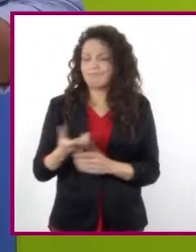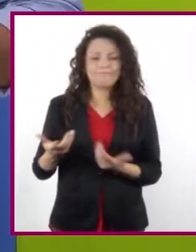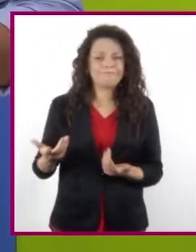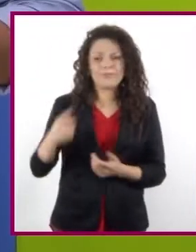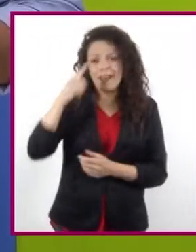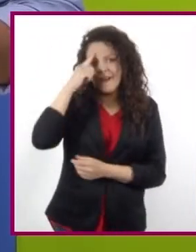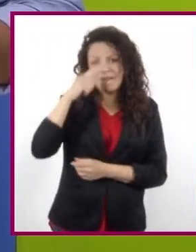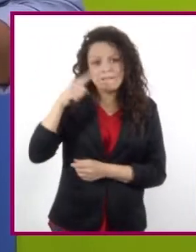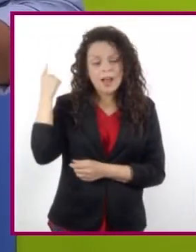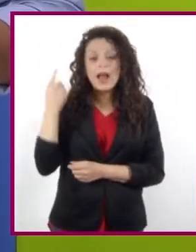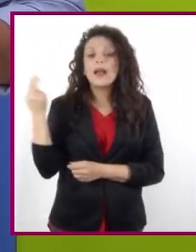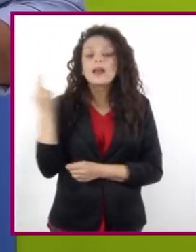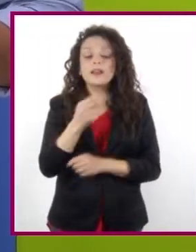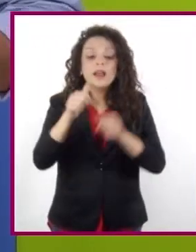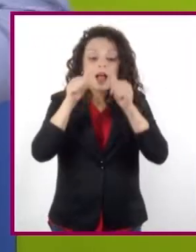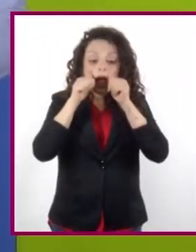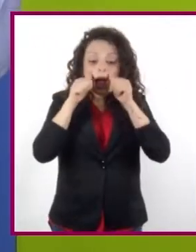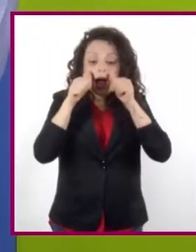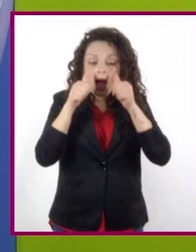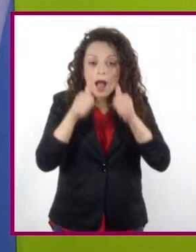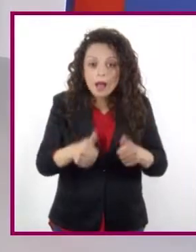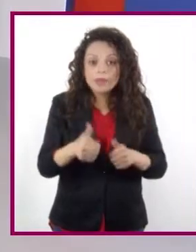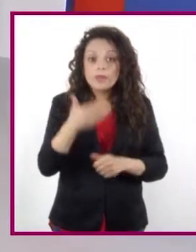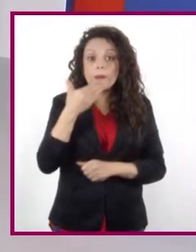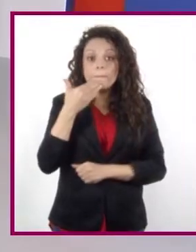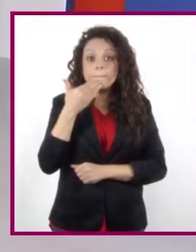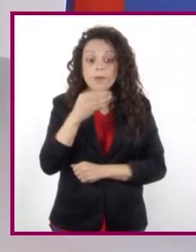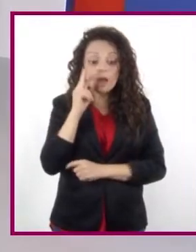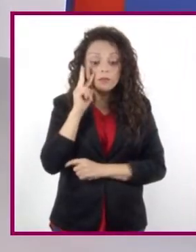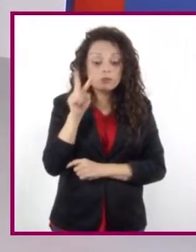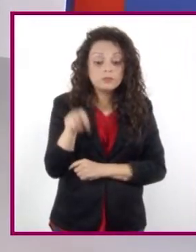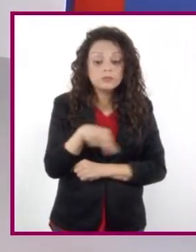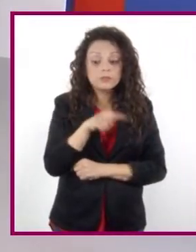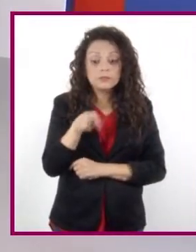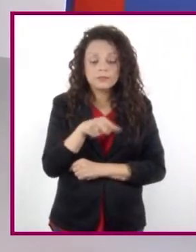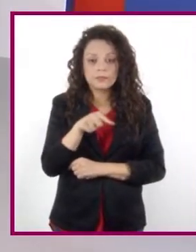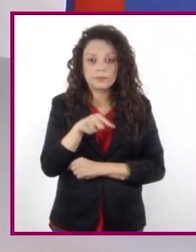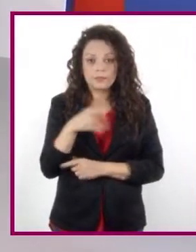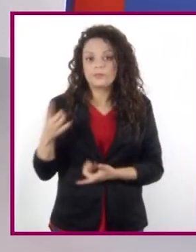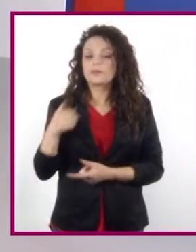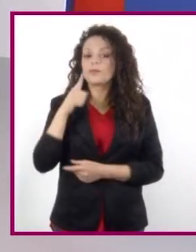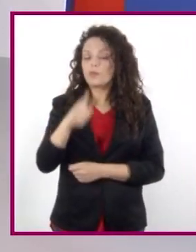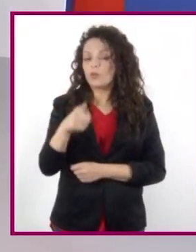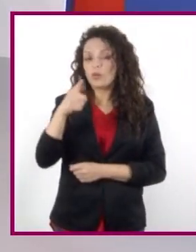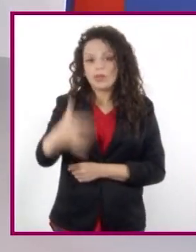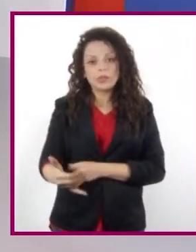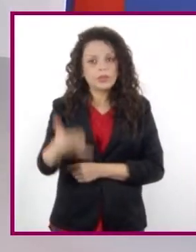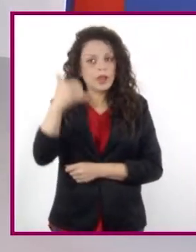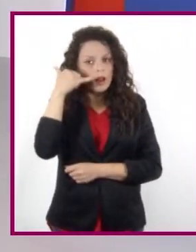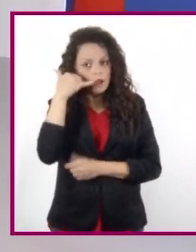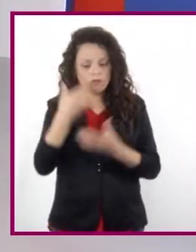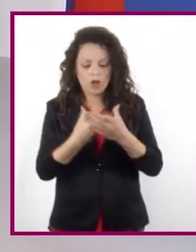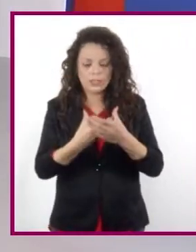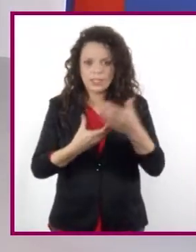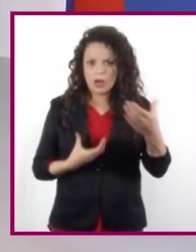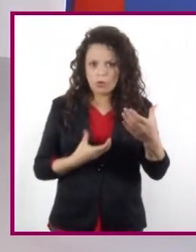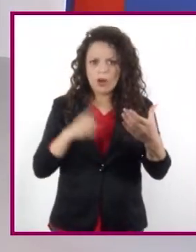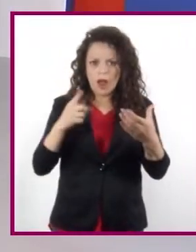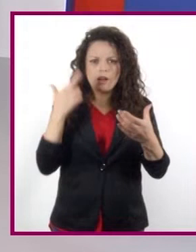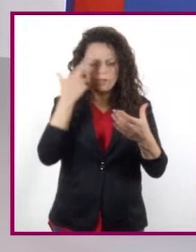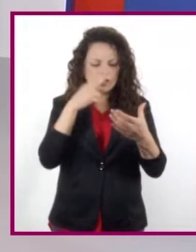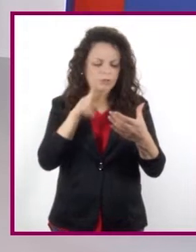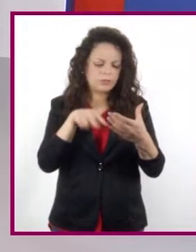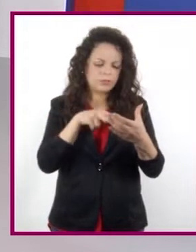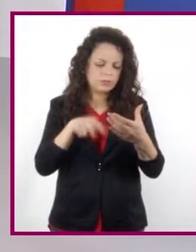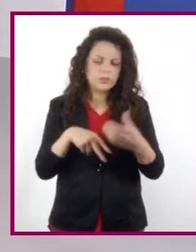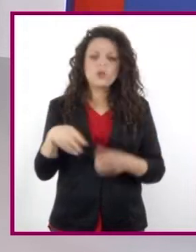poner atención y ser muy observadores. Revisen cuidadosamente su teléfono móvil o celular. Chequen de